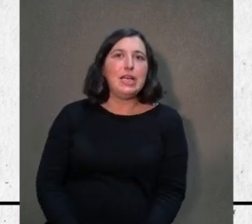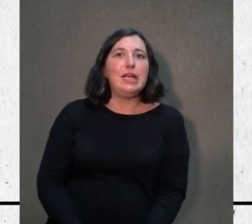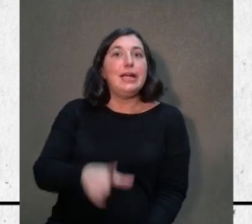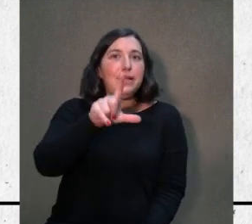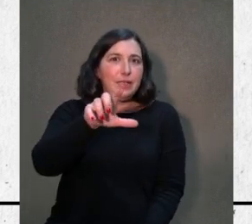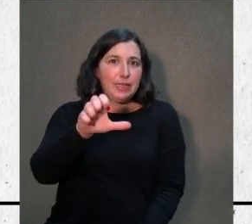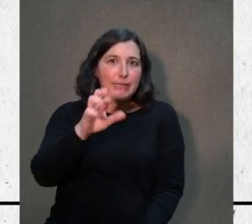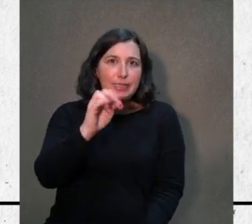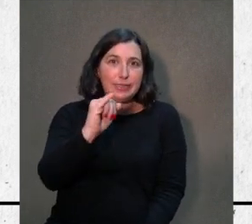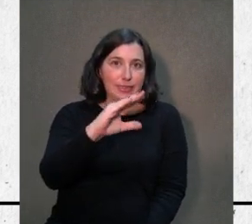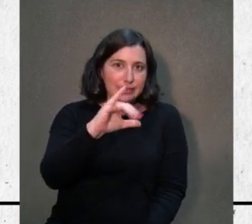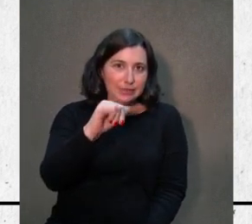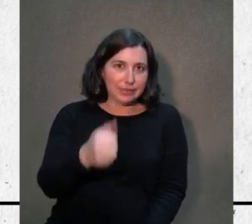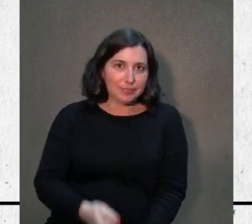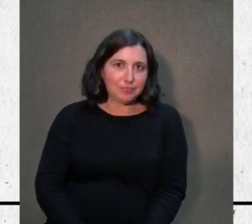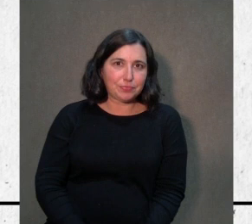Leticia.